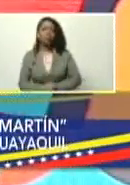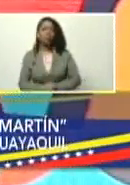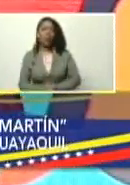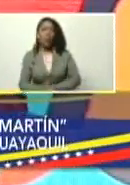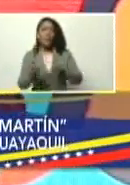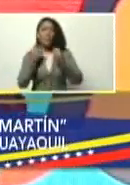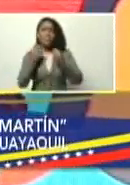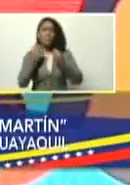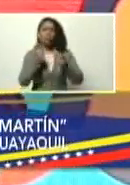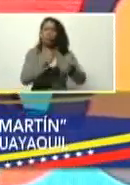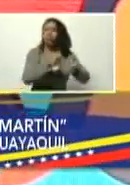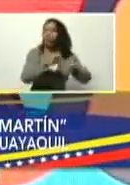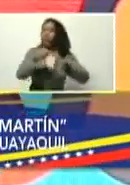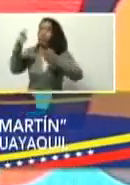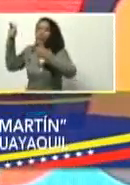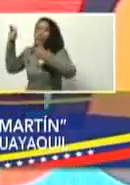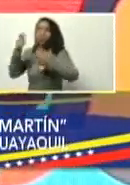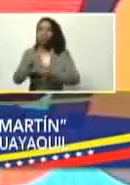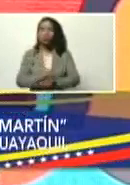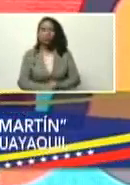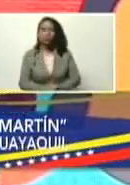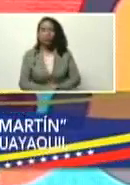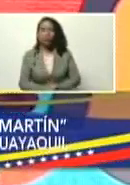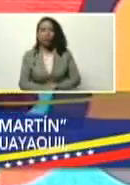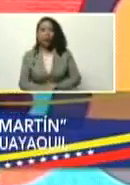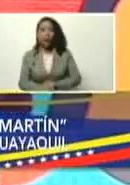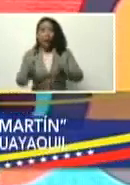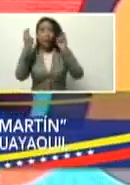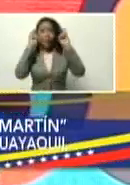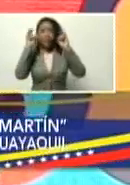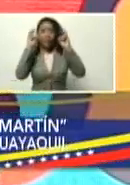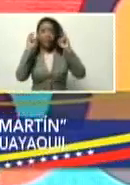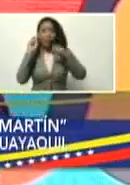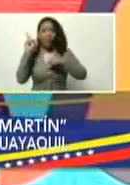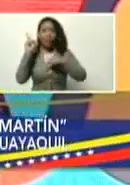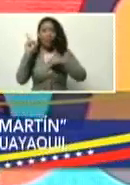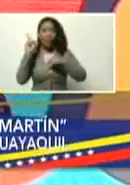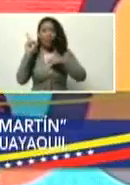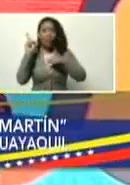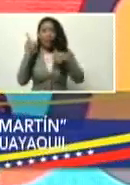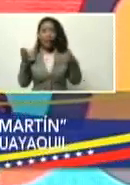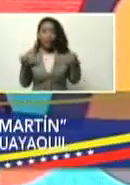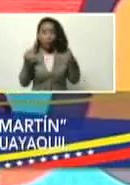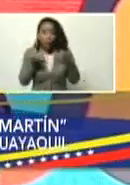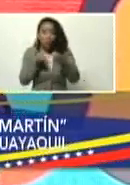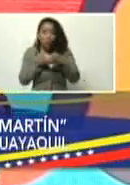para llevar el contenido de estos coloquios